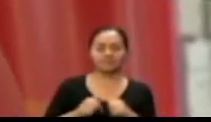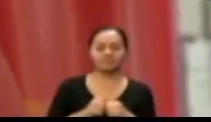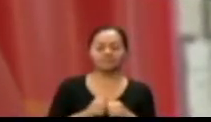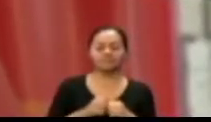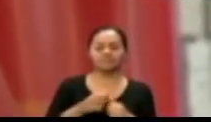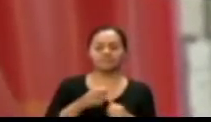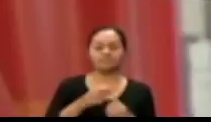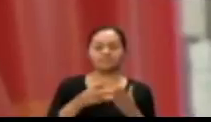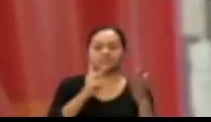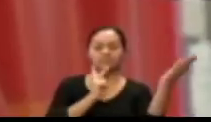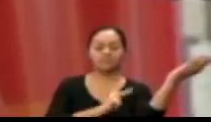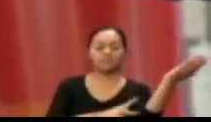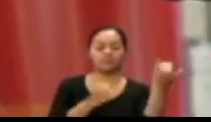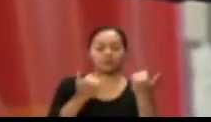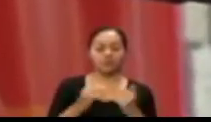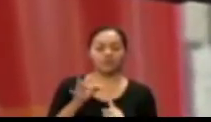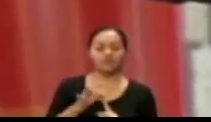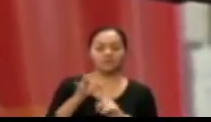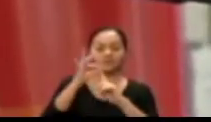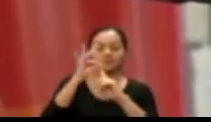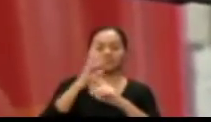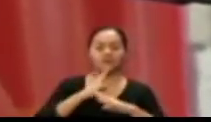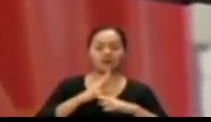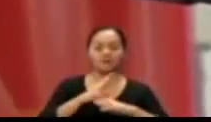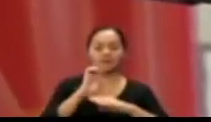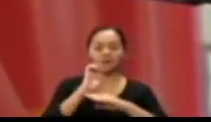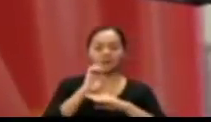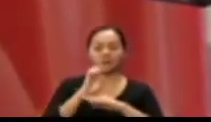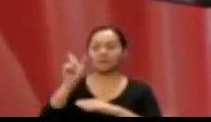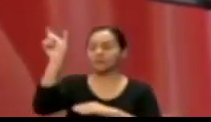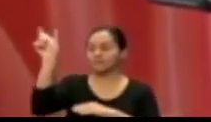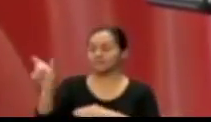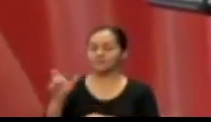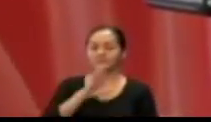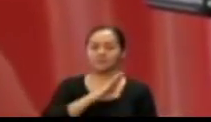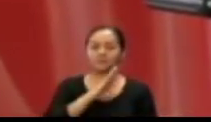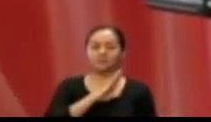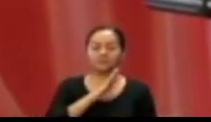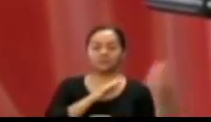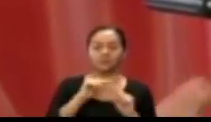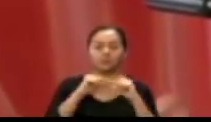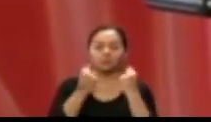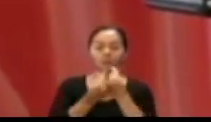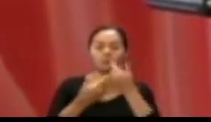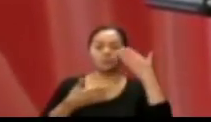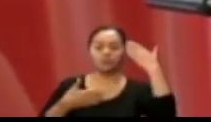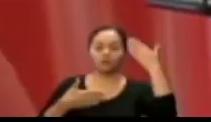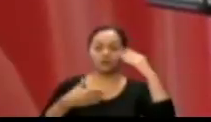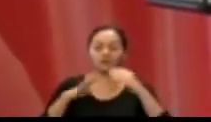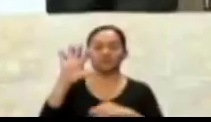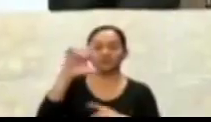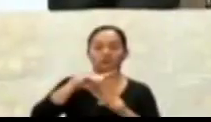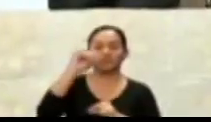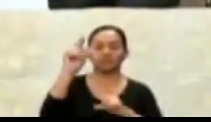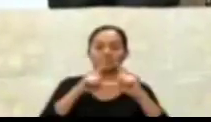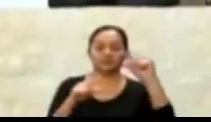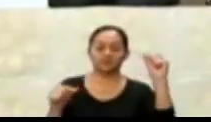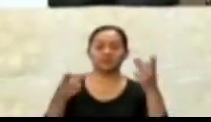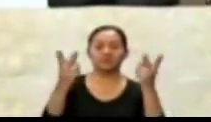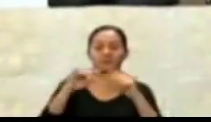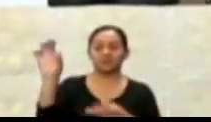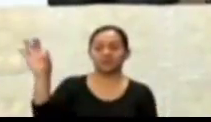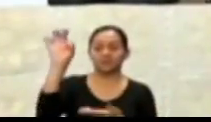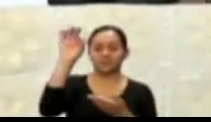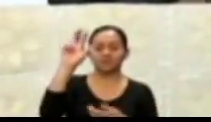Un programa especial de Habla Ecuador, Alessandro Di Battista del Movimiento 5 Estrellas y también a Óscar Bonilla, representante del